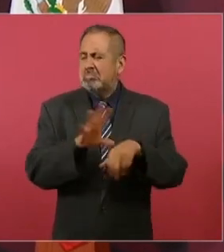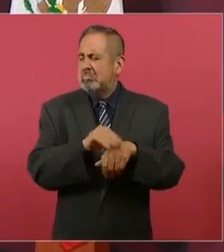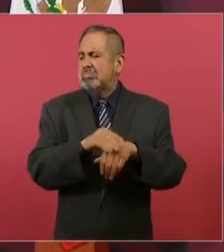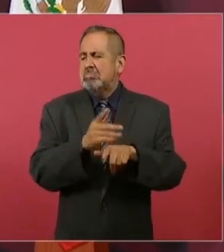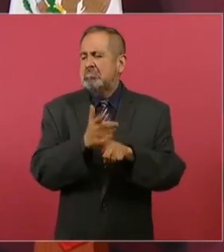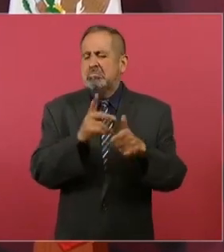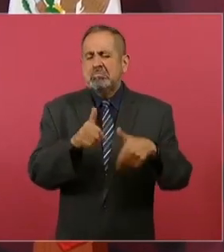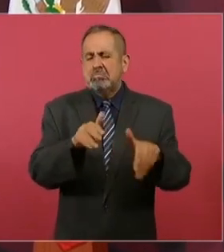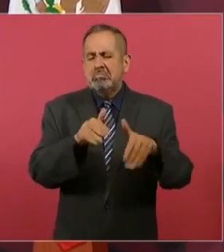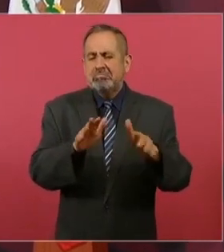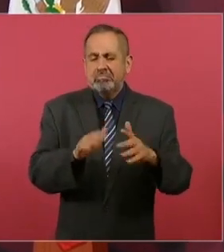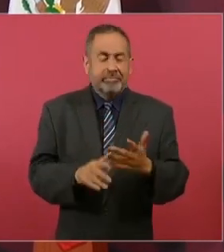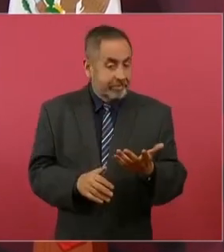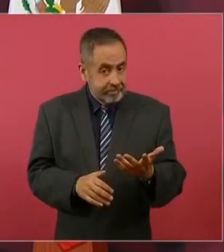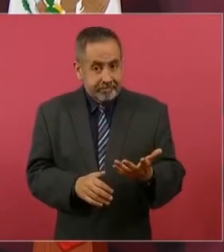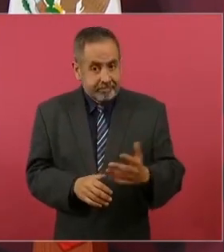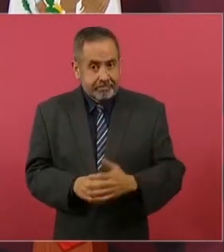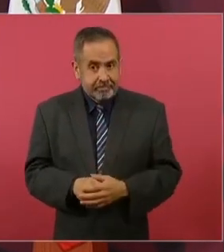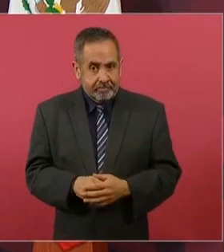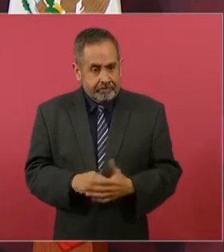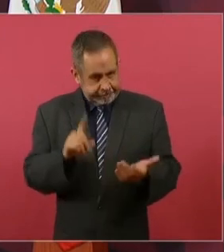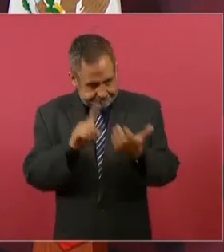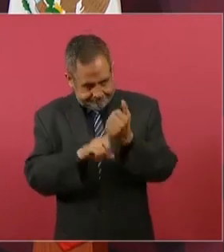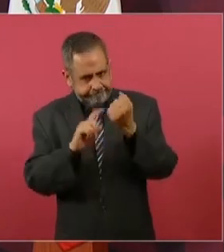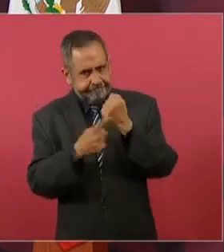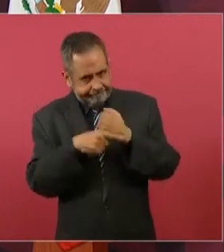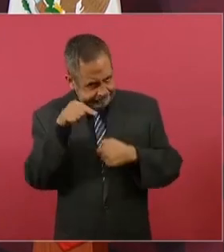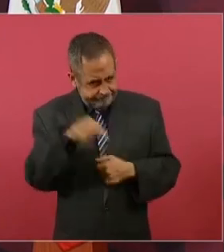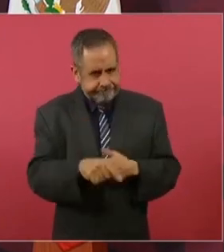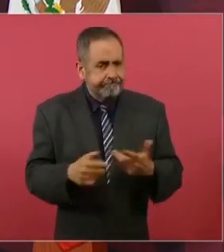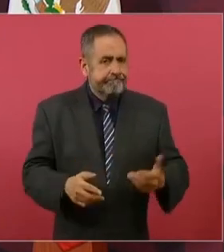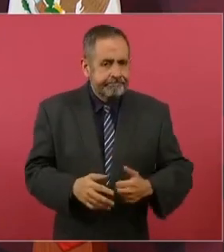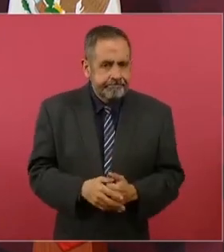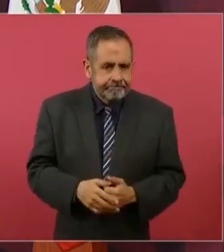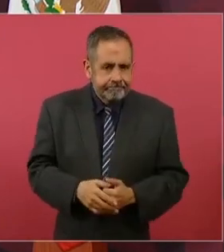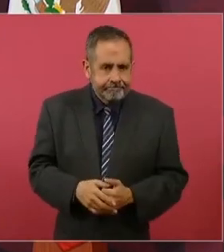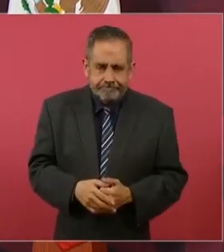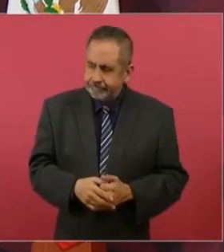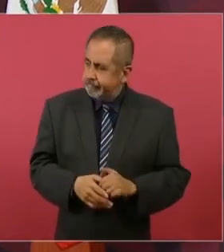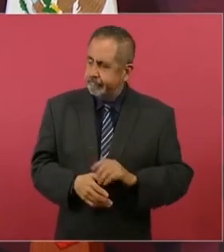O sea, ir al fondo. Por eso